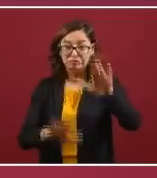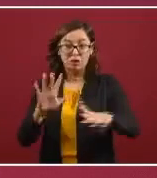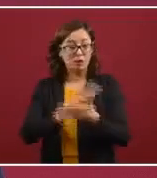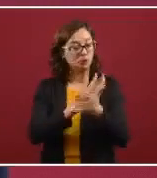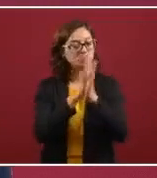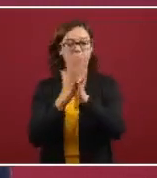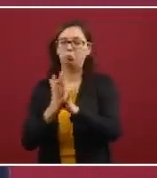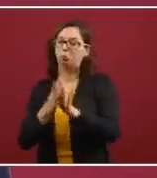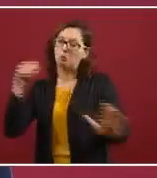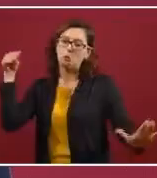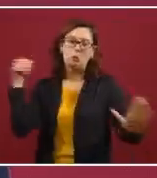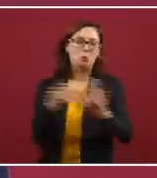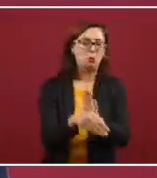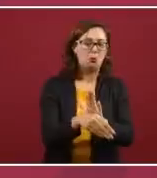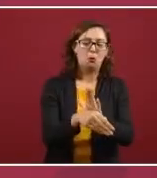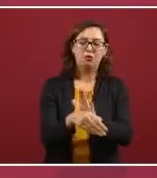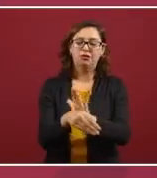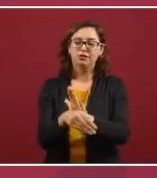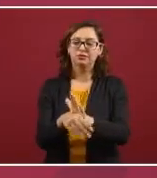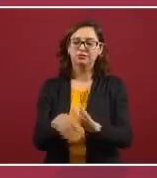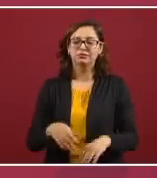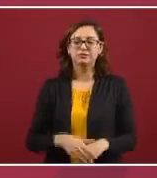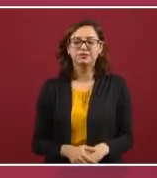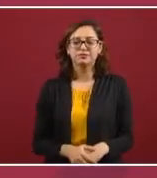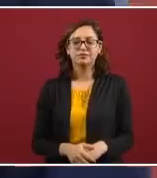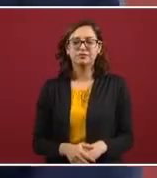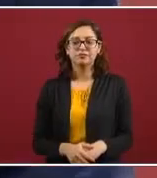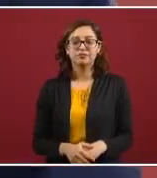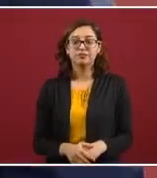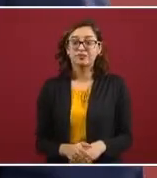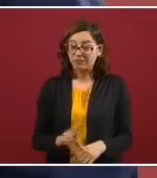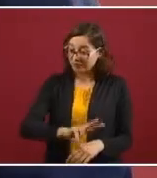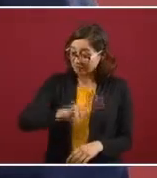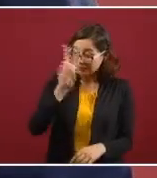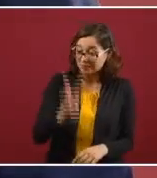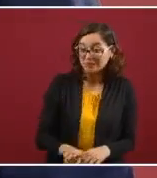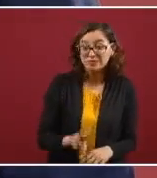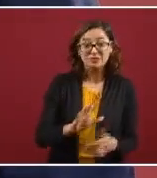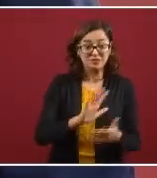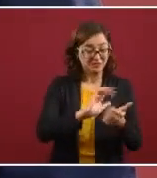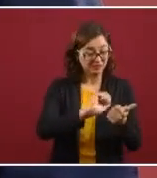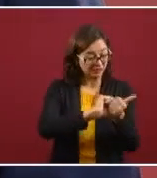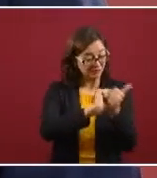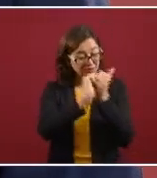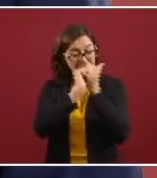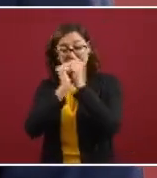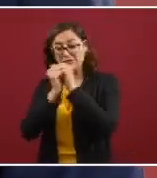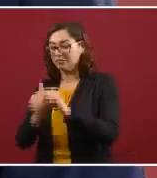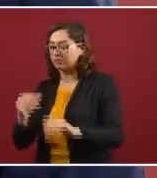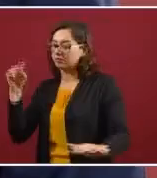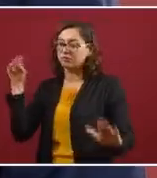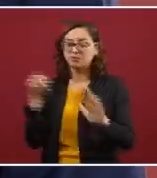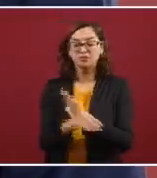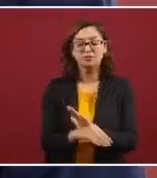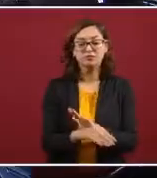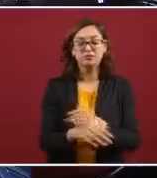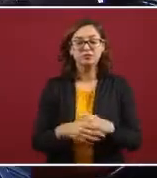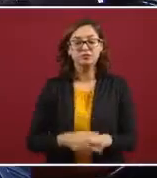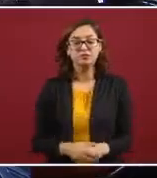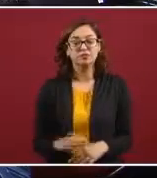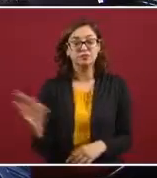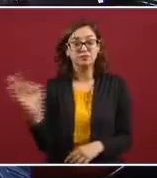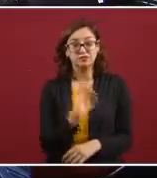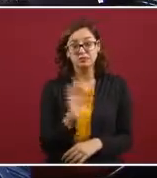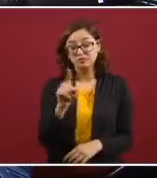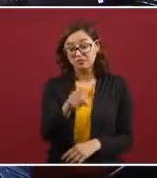era detener la posibilidad de un cambio verdadero en el país. ¿Por eso le estaban poniendo un 4 a usted,